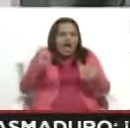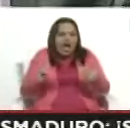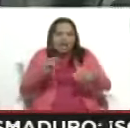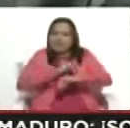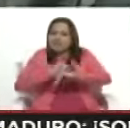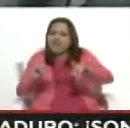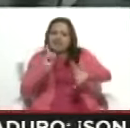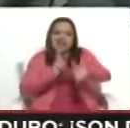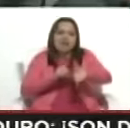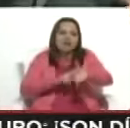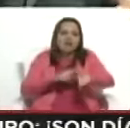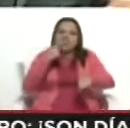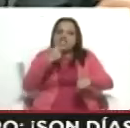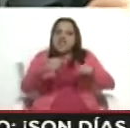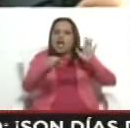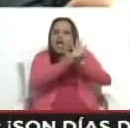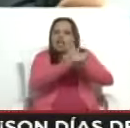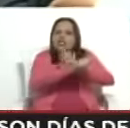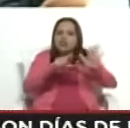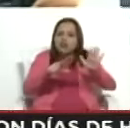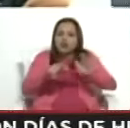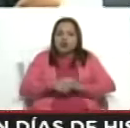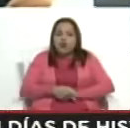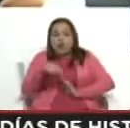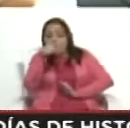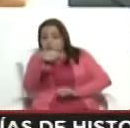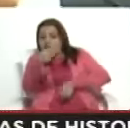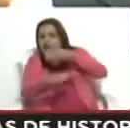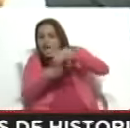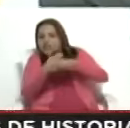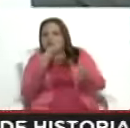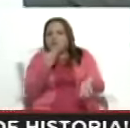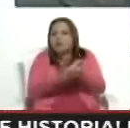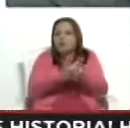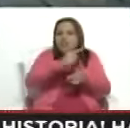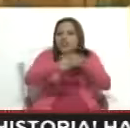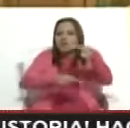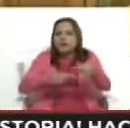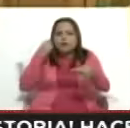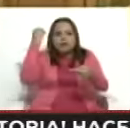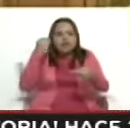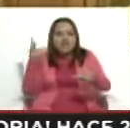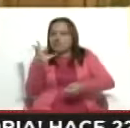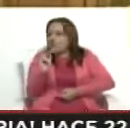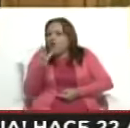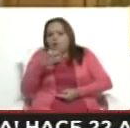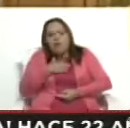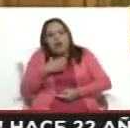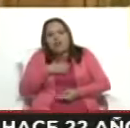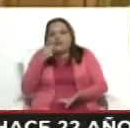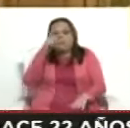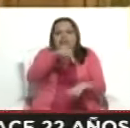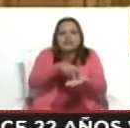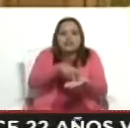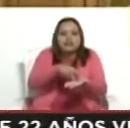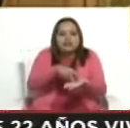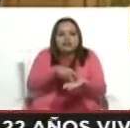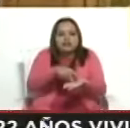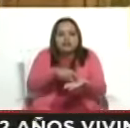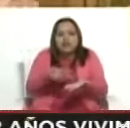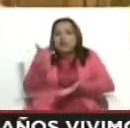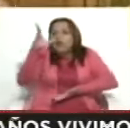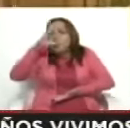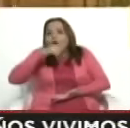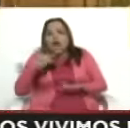qué dice el artículo? Lo que se haga fuera de ese laxo se considera no presentada. Es decir, no